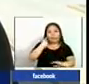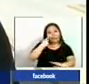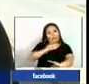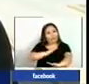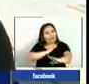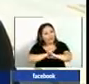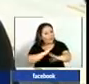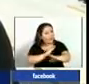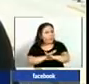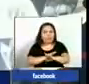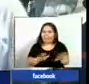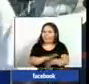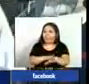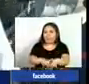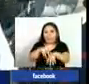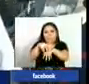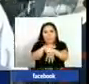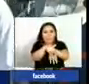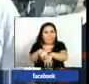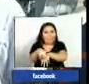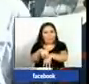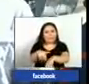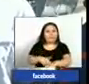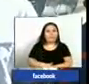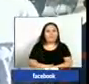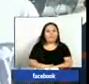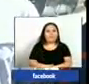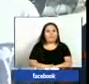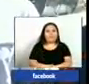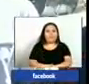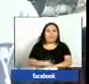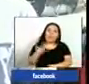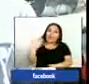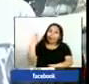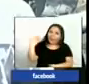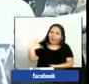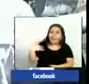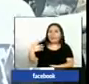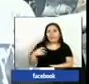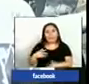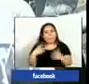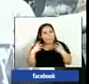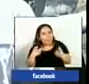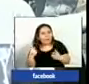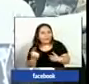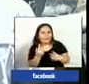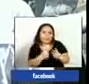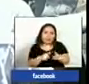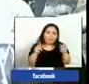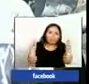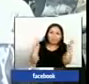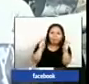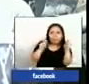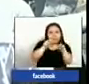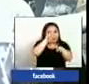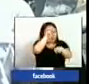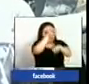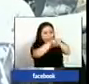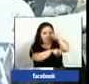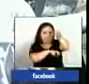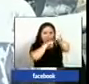no habrán desfiles tradicionalmente se realizaban con grandes aglomeraciones con ferias con